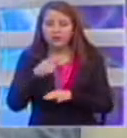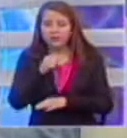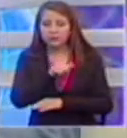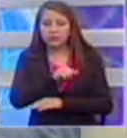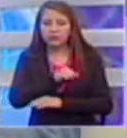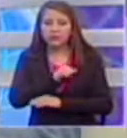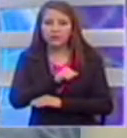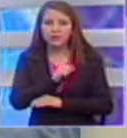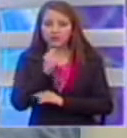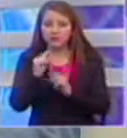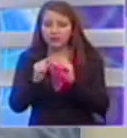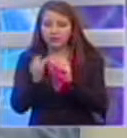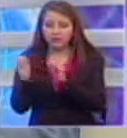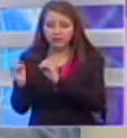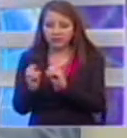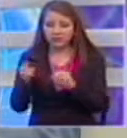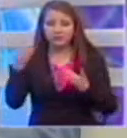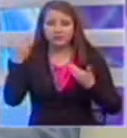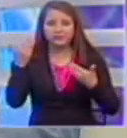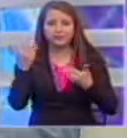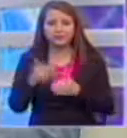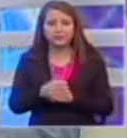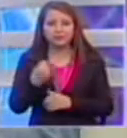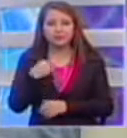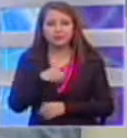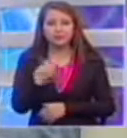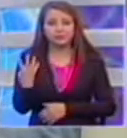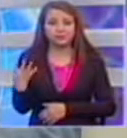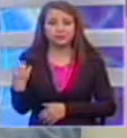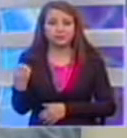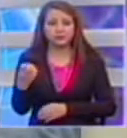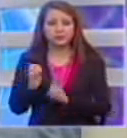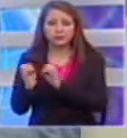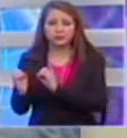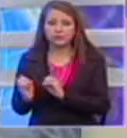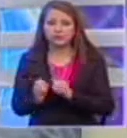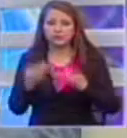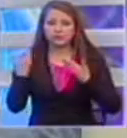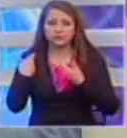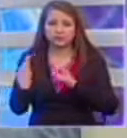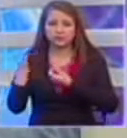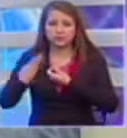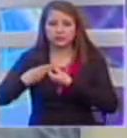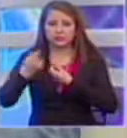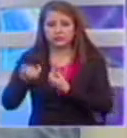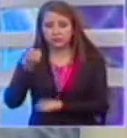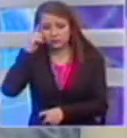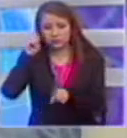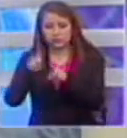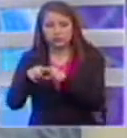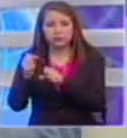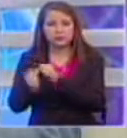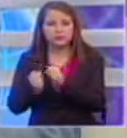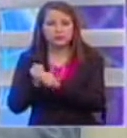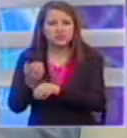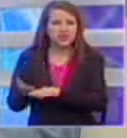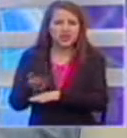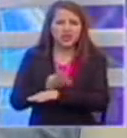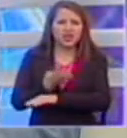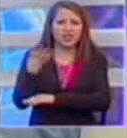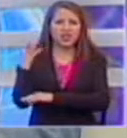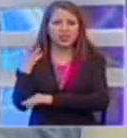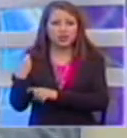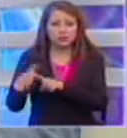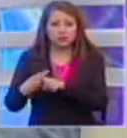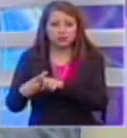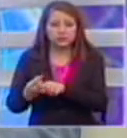acciones de las organizaciones políticas. Somos 14 organizaciones políticas que participamos en este acuerdo hace más de 14 meses. Lo